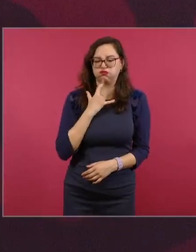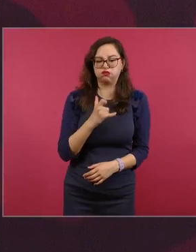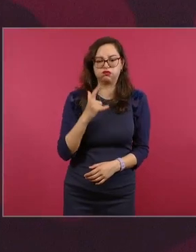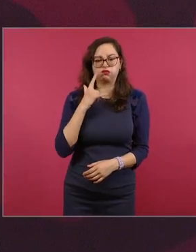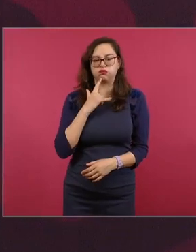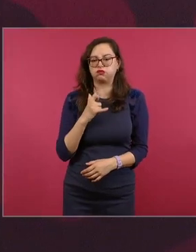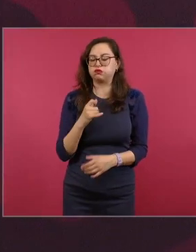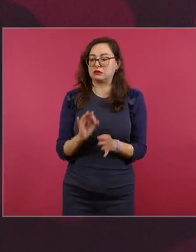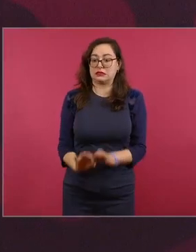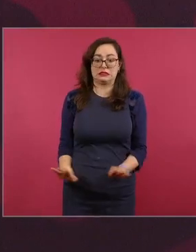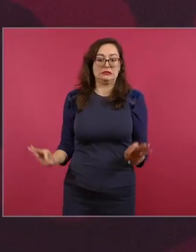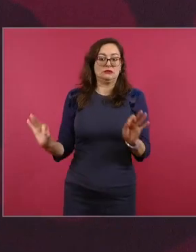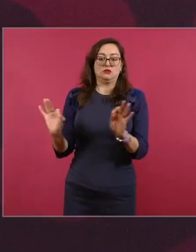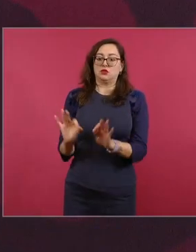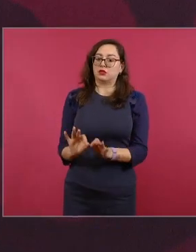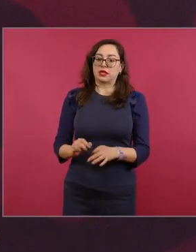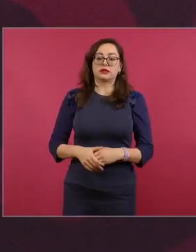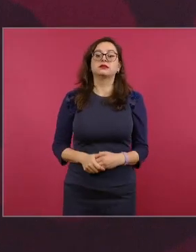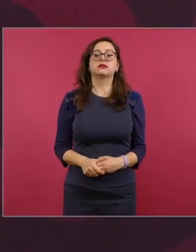incluiría